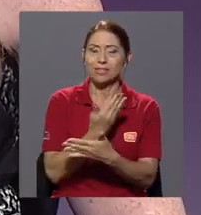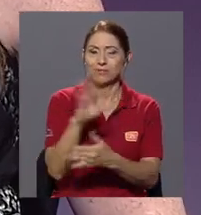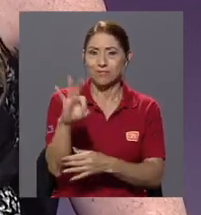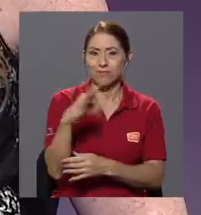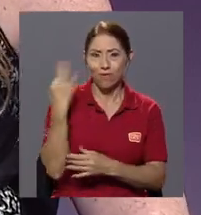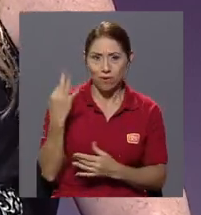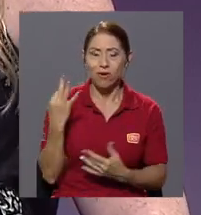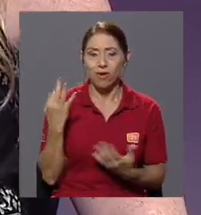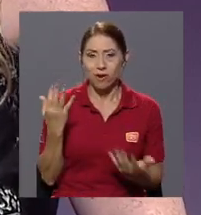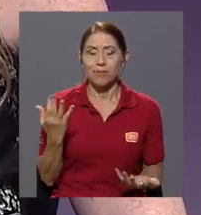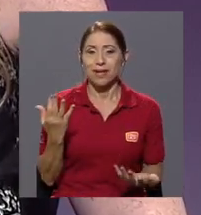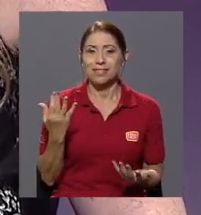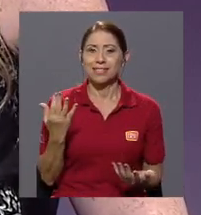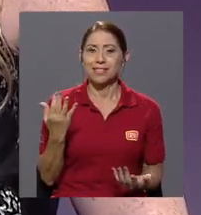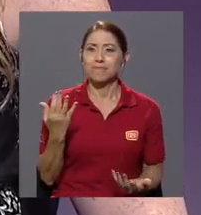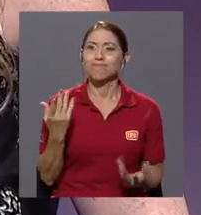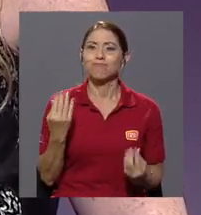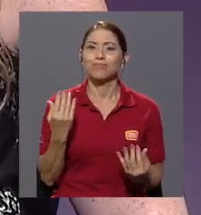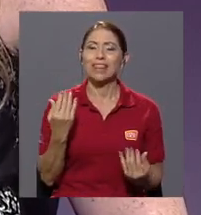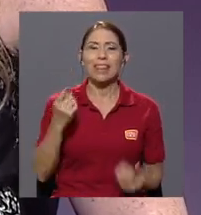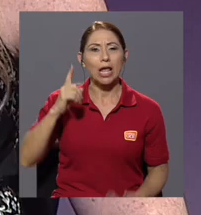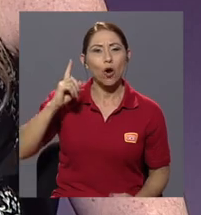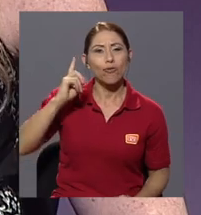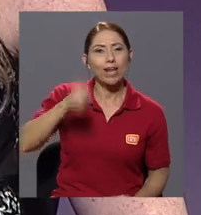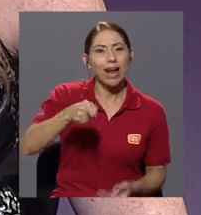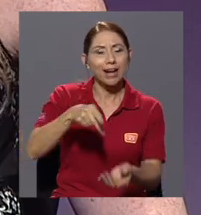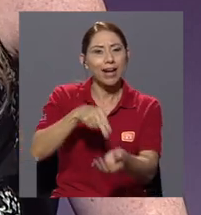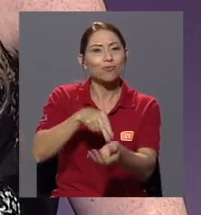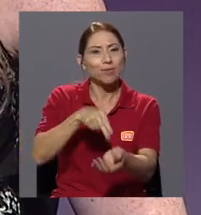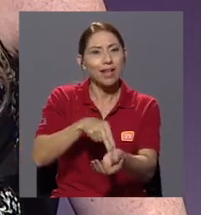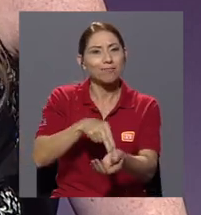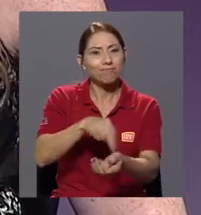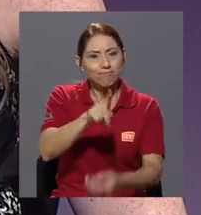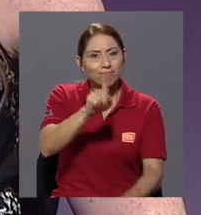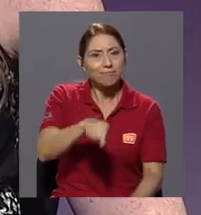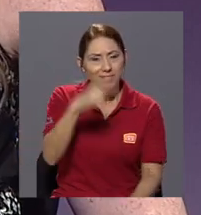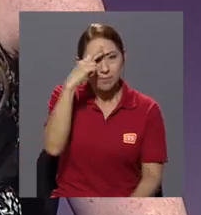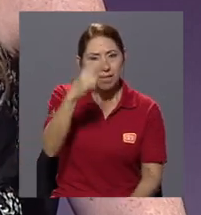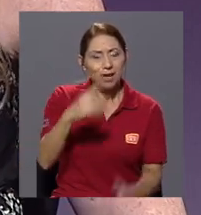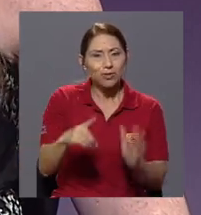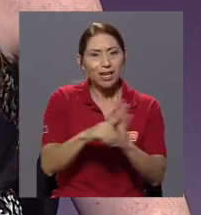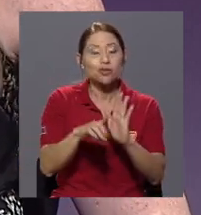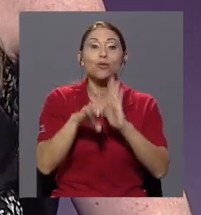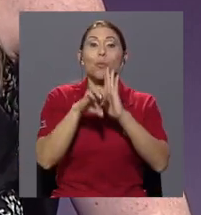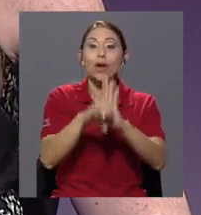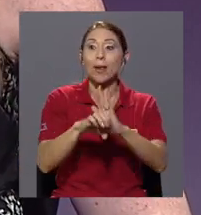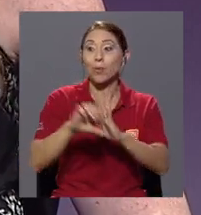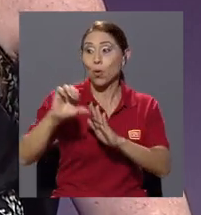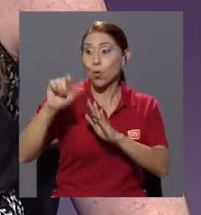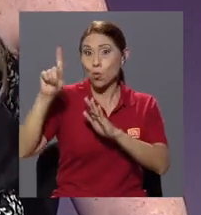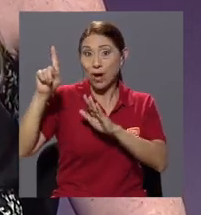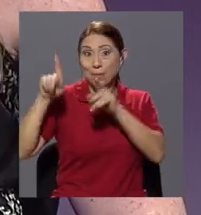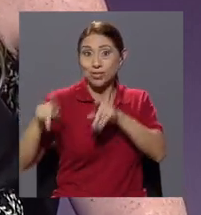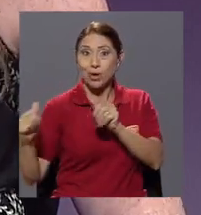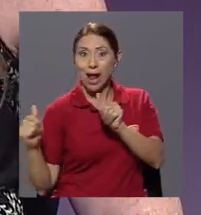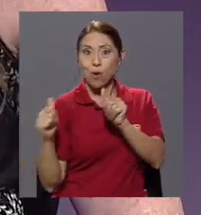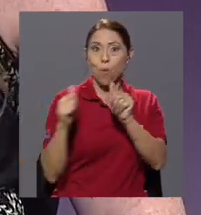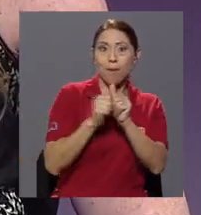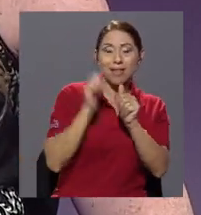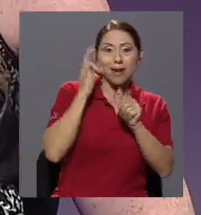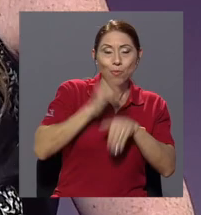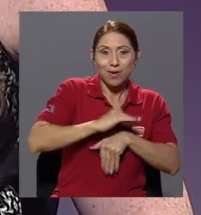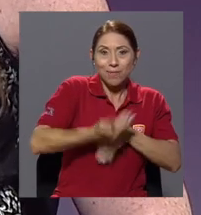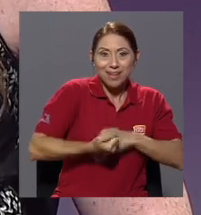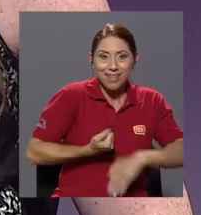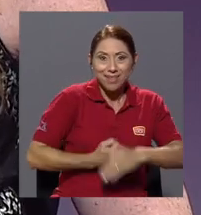obligar el hospital de respetar los derechos por ejemplo del acompañante eso ahora por dicha se ve